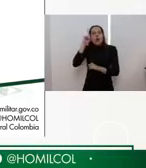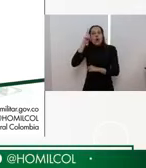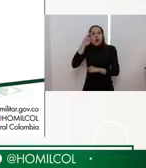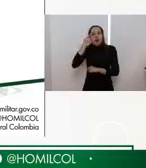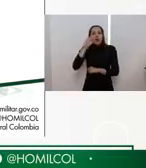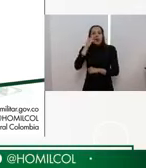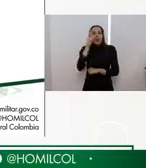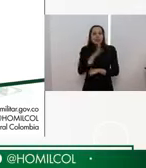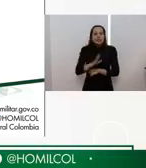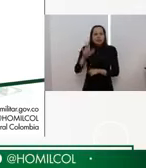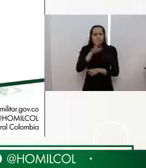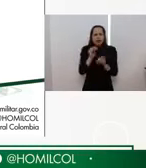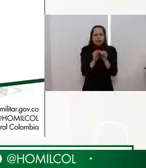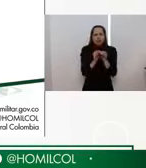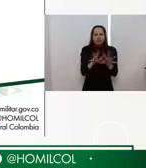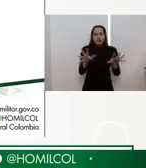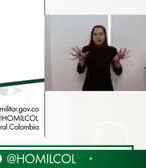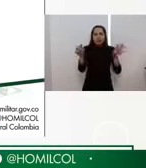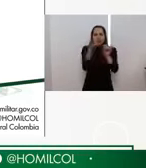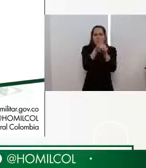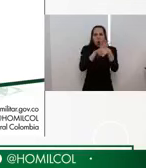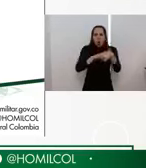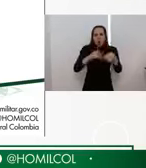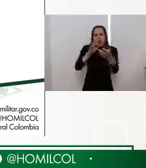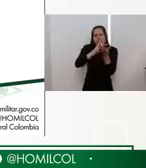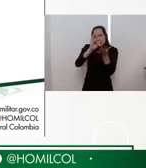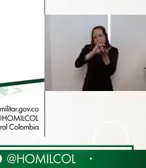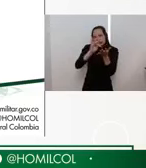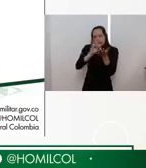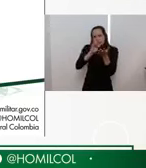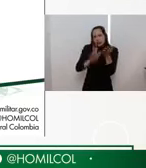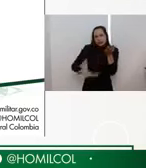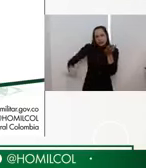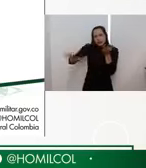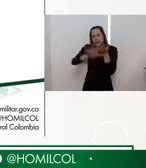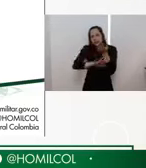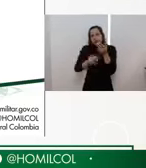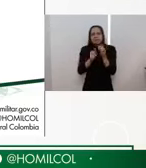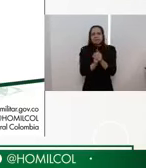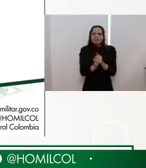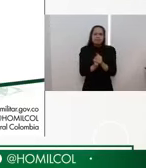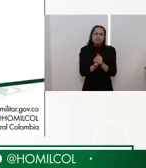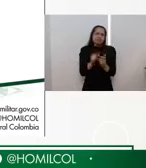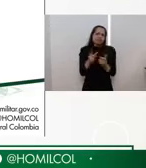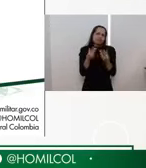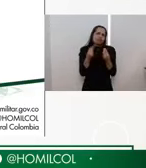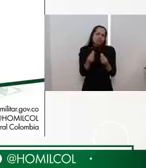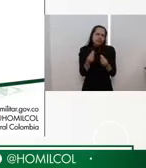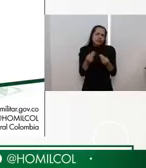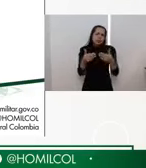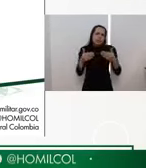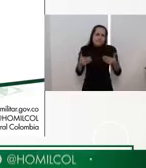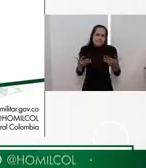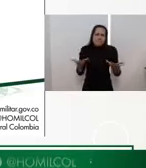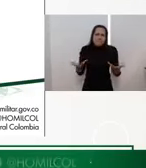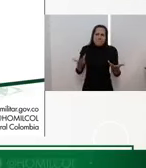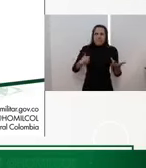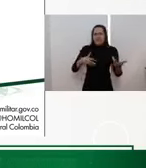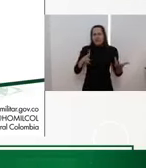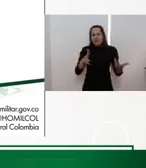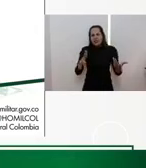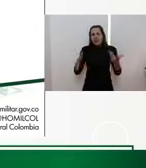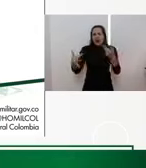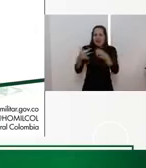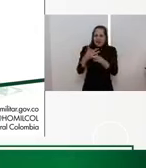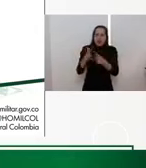declaró en la emergencia sanitaria en colombia esto nos trajo muchas limitantes que afectaron la prestación de los servicios